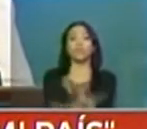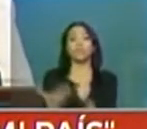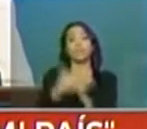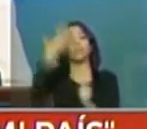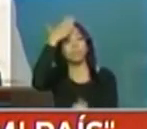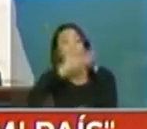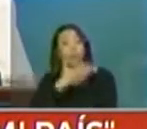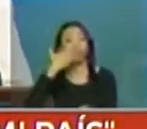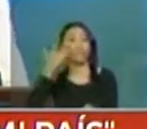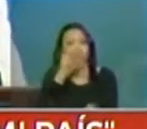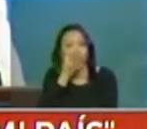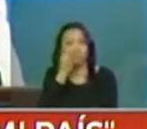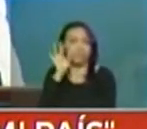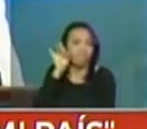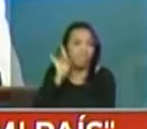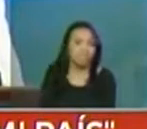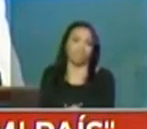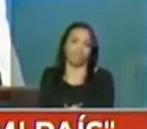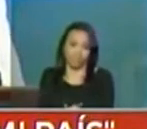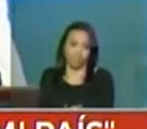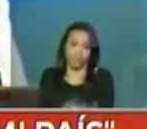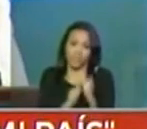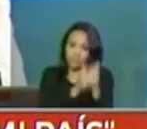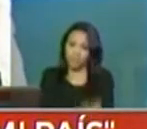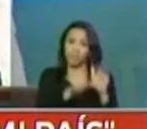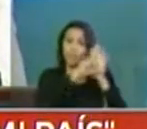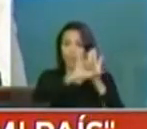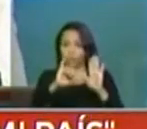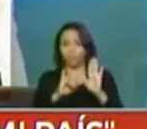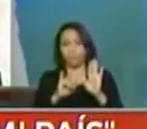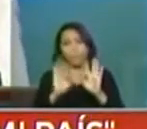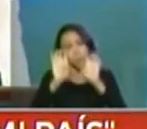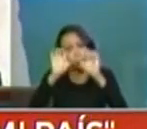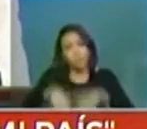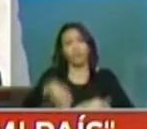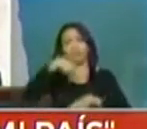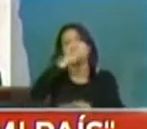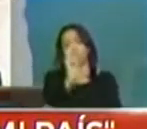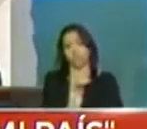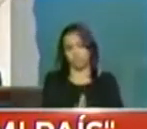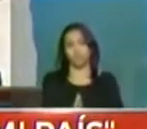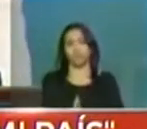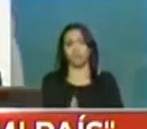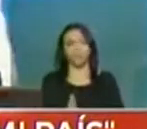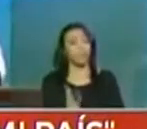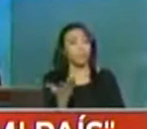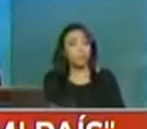serenidad, trabajando en base de pruebas presentadas conforme a la ley, para el bien de Brasil.